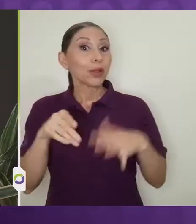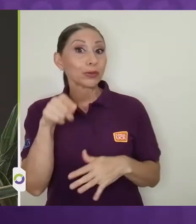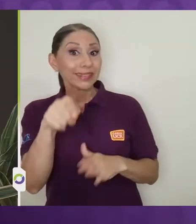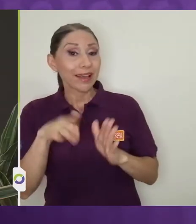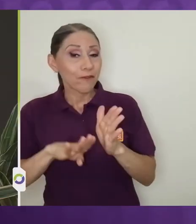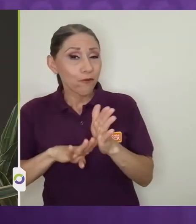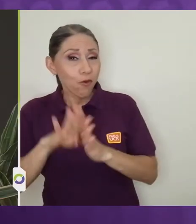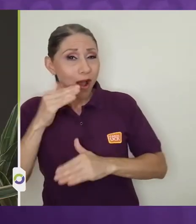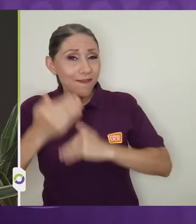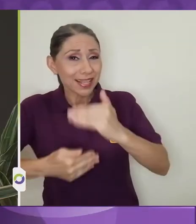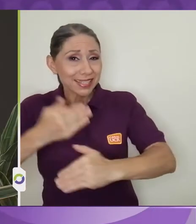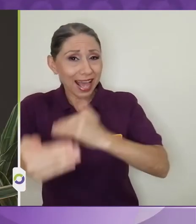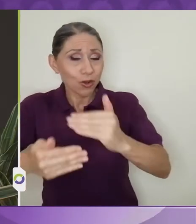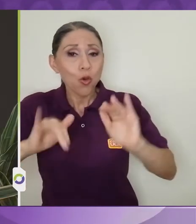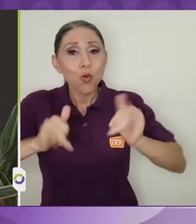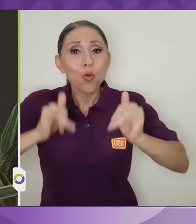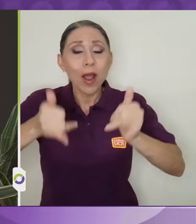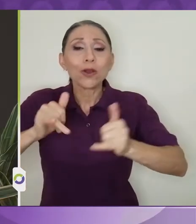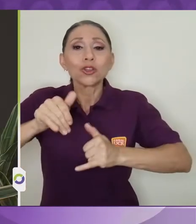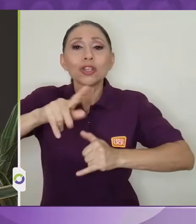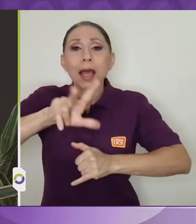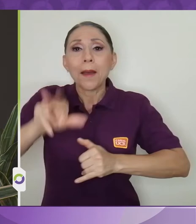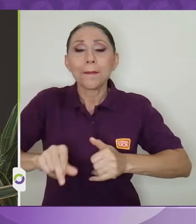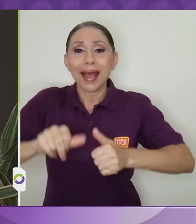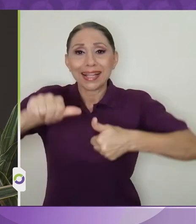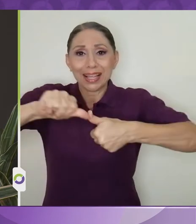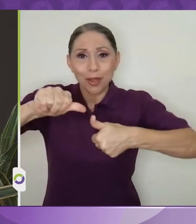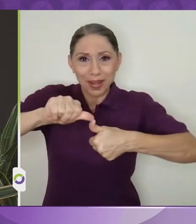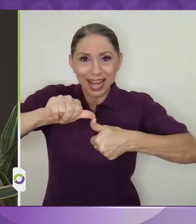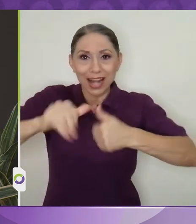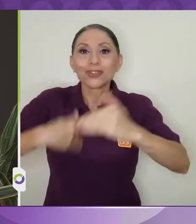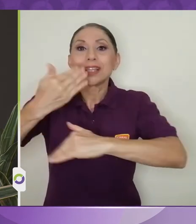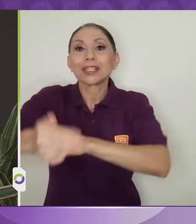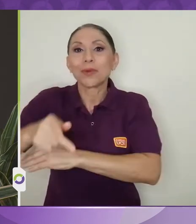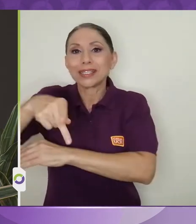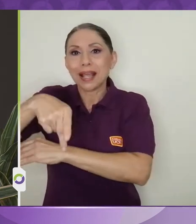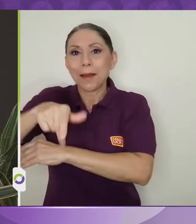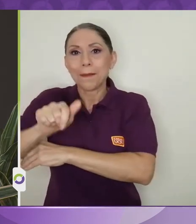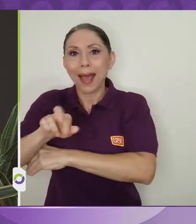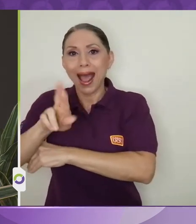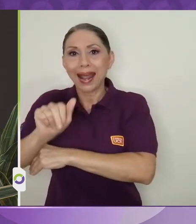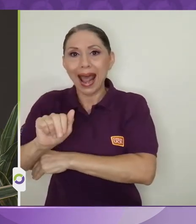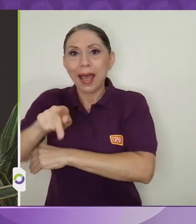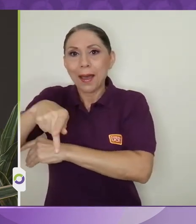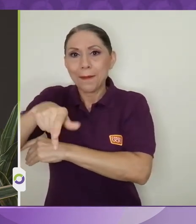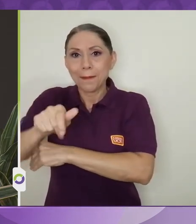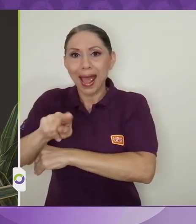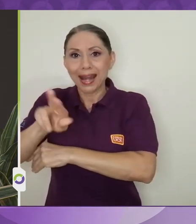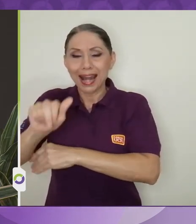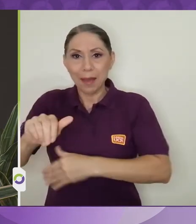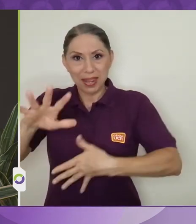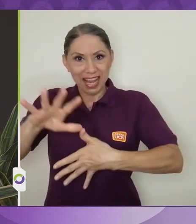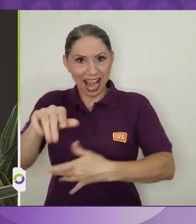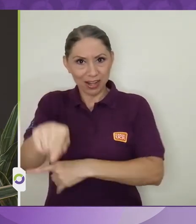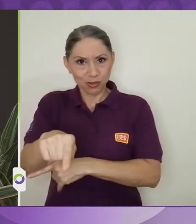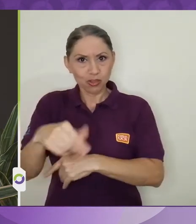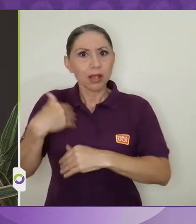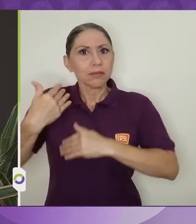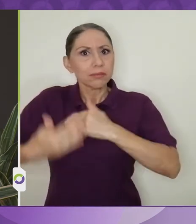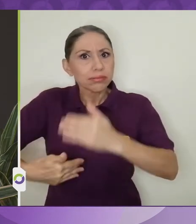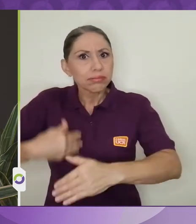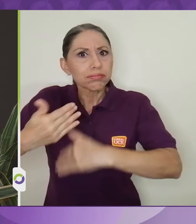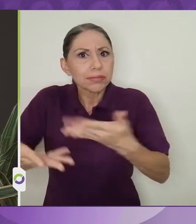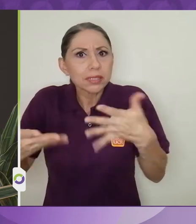Conforme fue avanzando, Juegos para Centroamericanos, los Juegos para Panamericanos, definitivamente fue asumiéndolo con